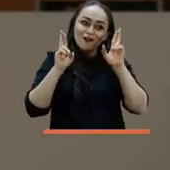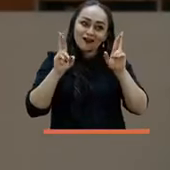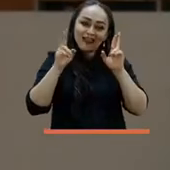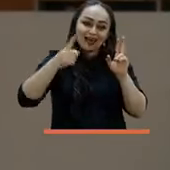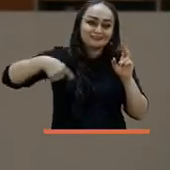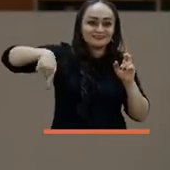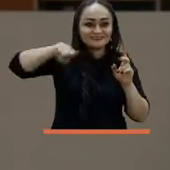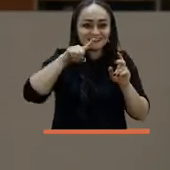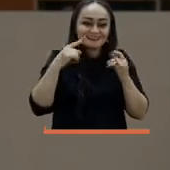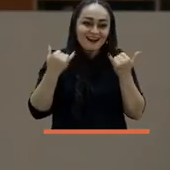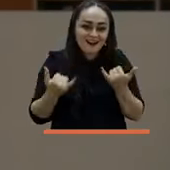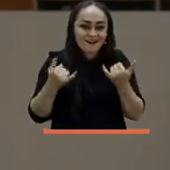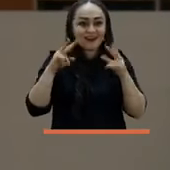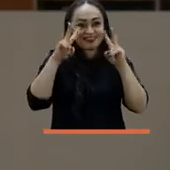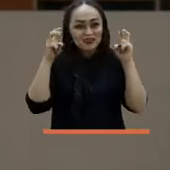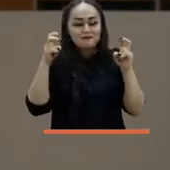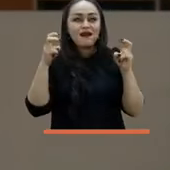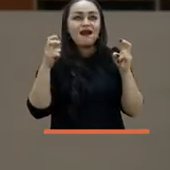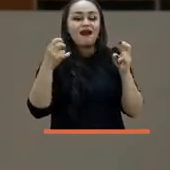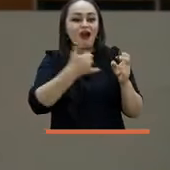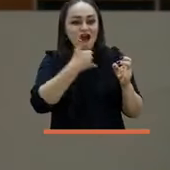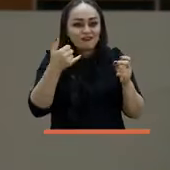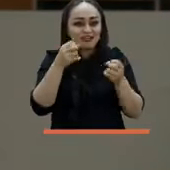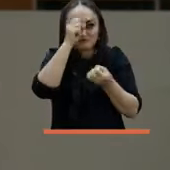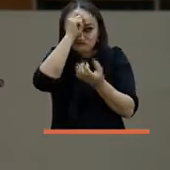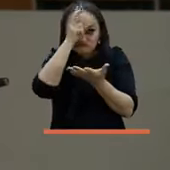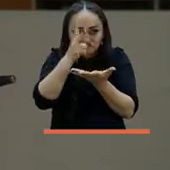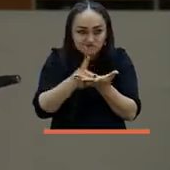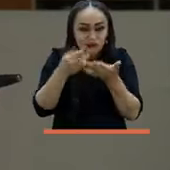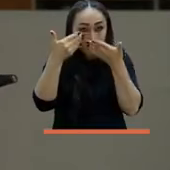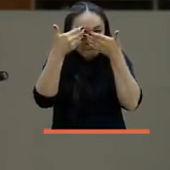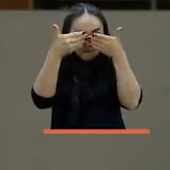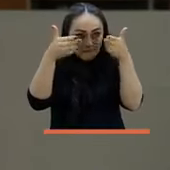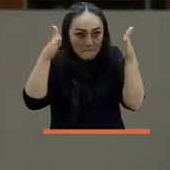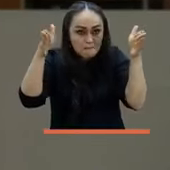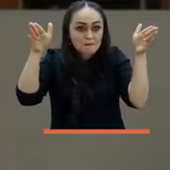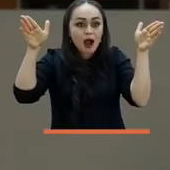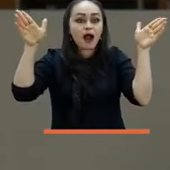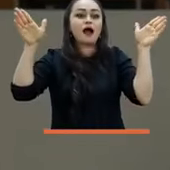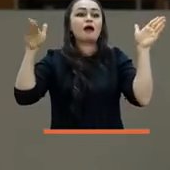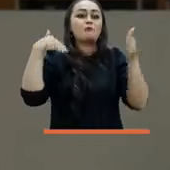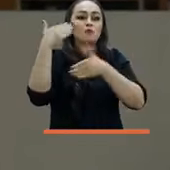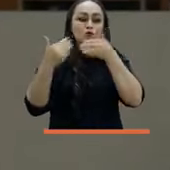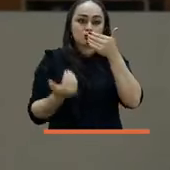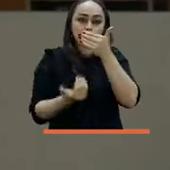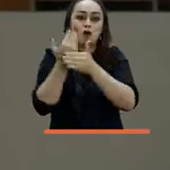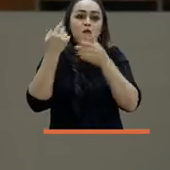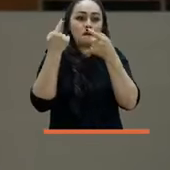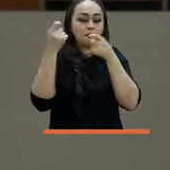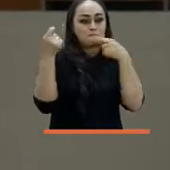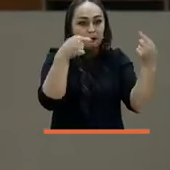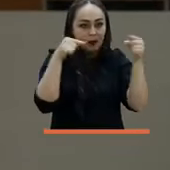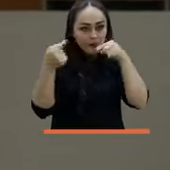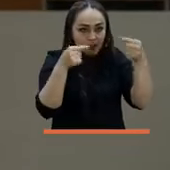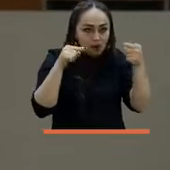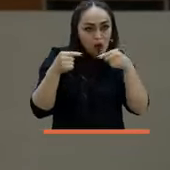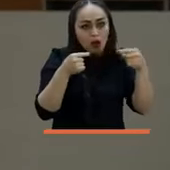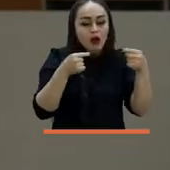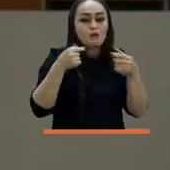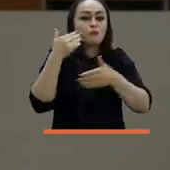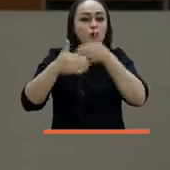ampliar nuestra mirada de las juventudes diversas y haya permitido también instalar nuevos debates para la proyección de